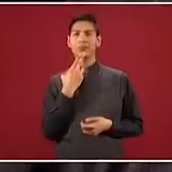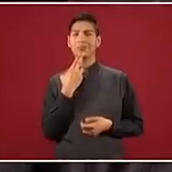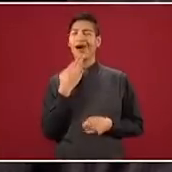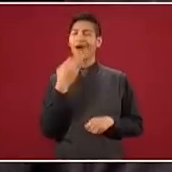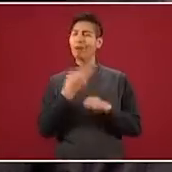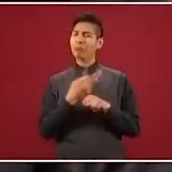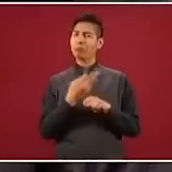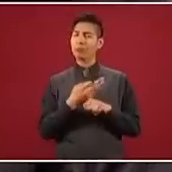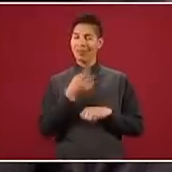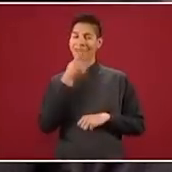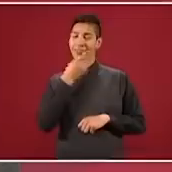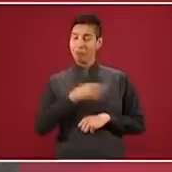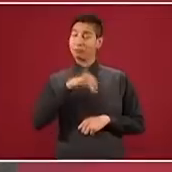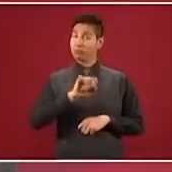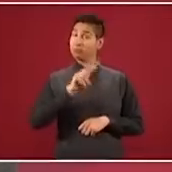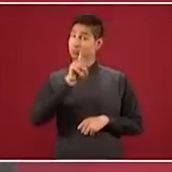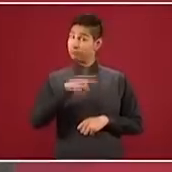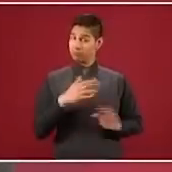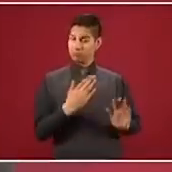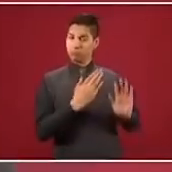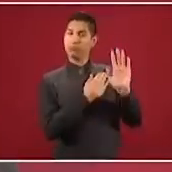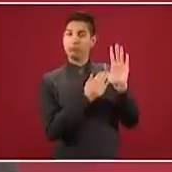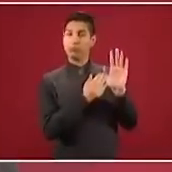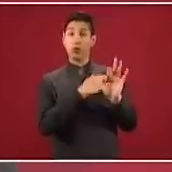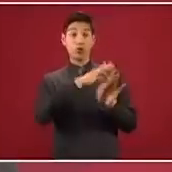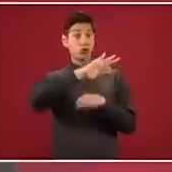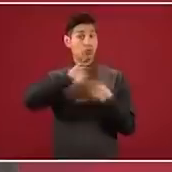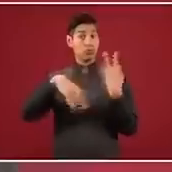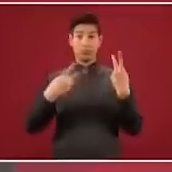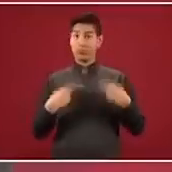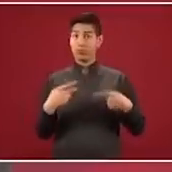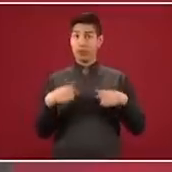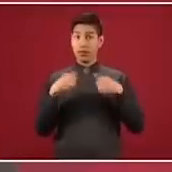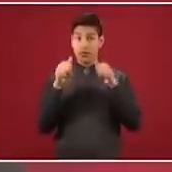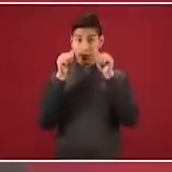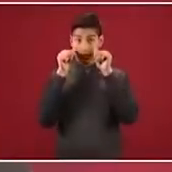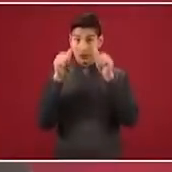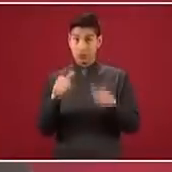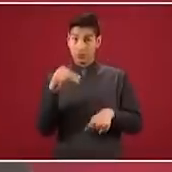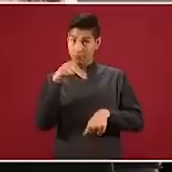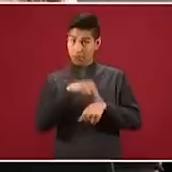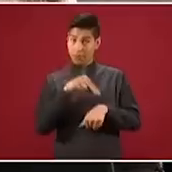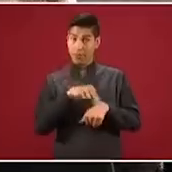afirmar que se va a garantizar la atención médica y los medicamentos gratuitos.